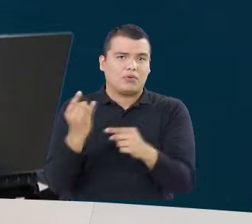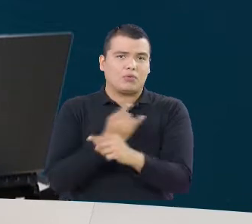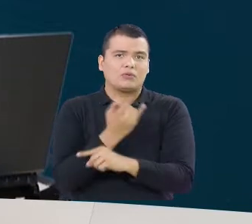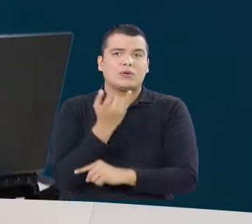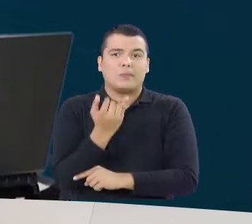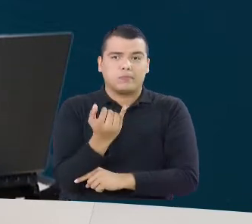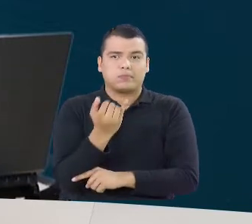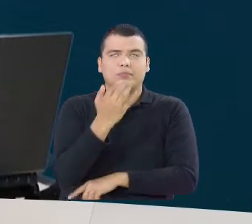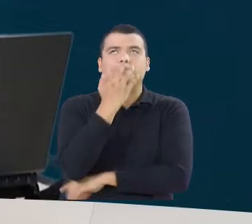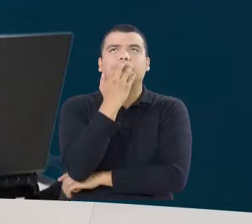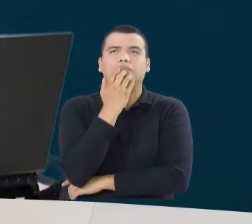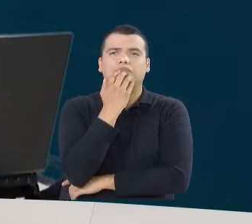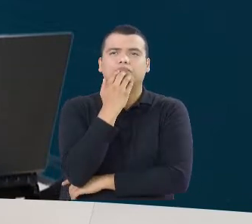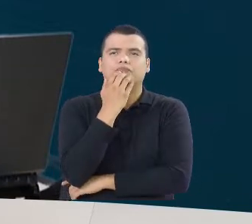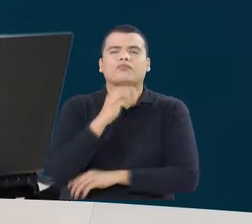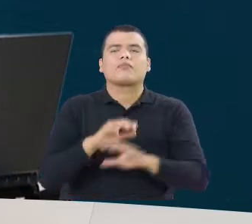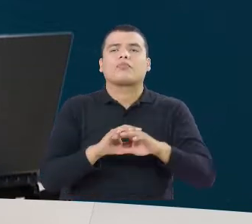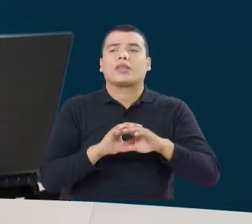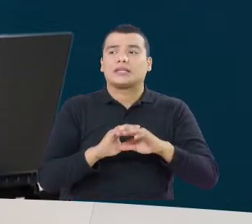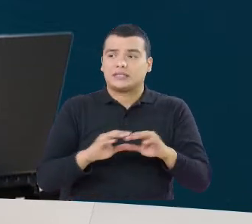Al mirar uno